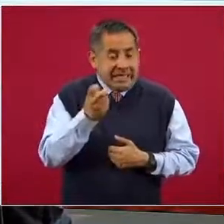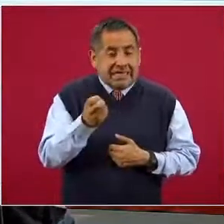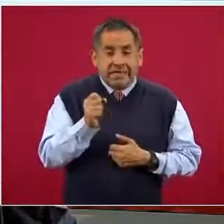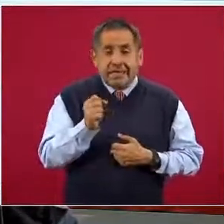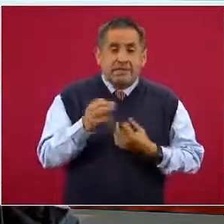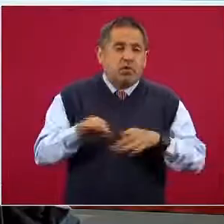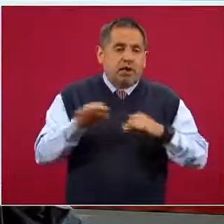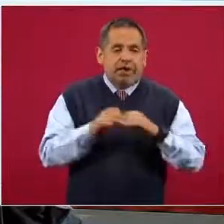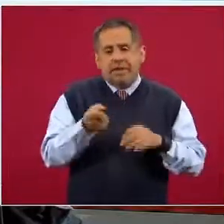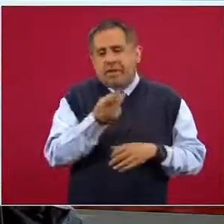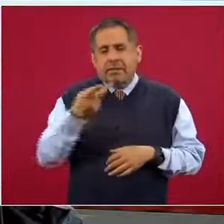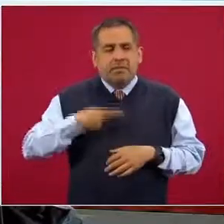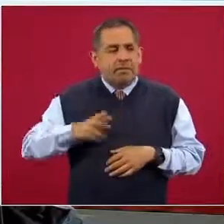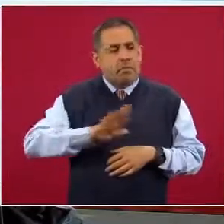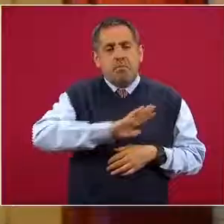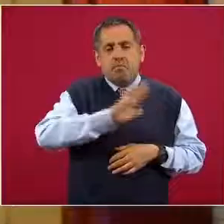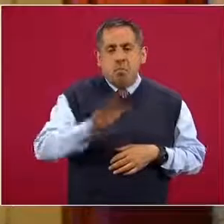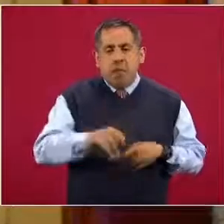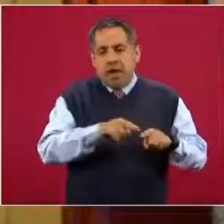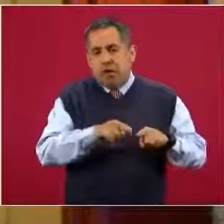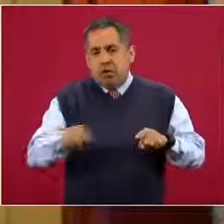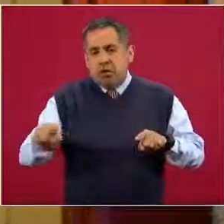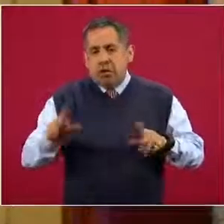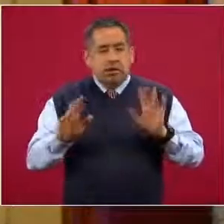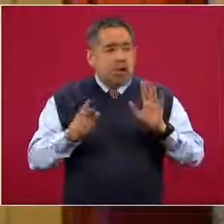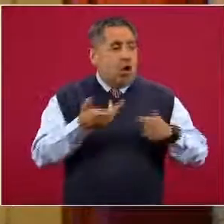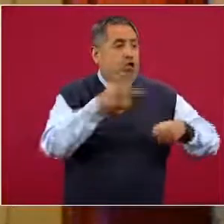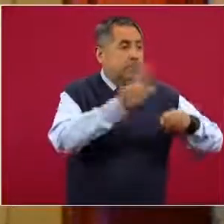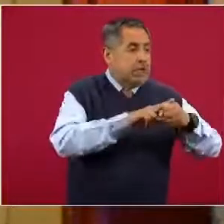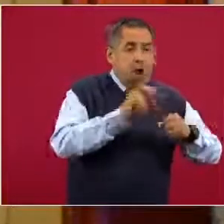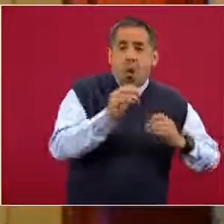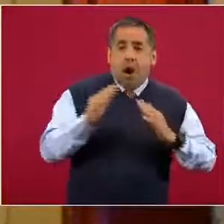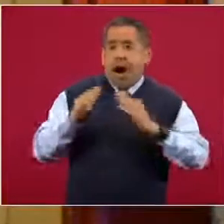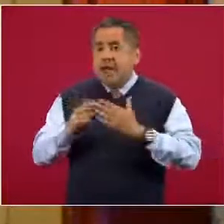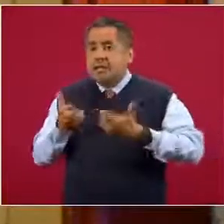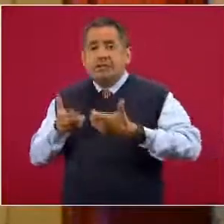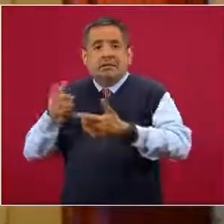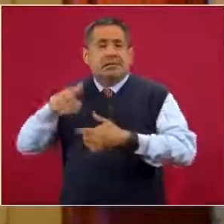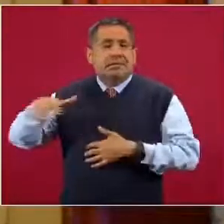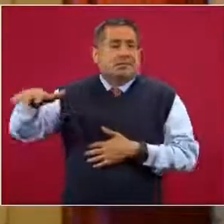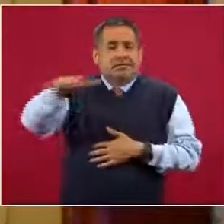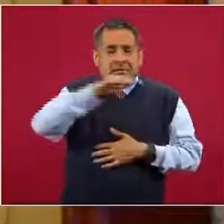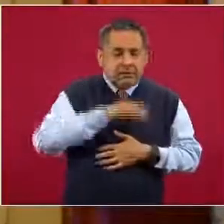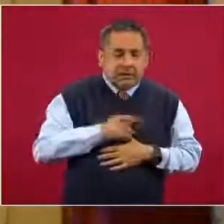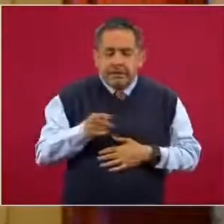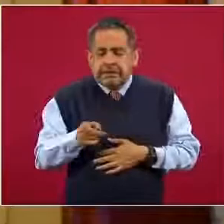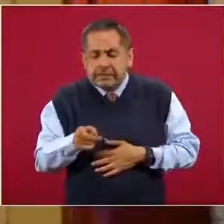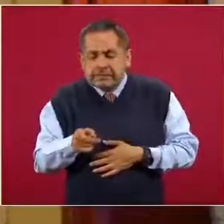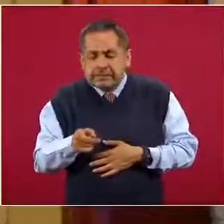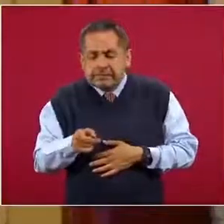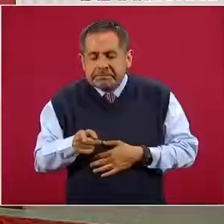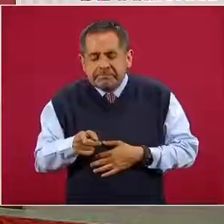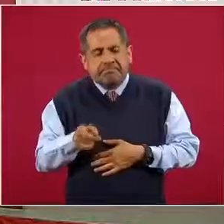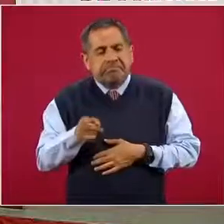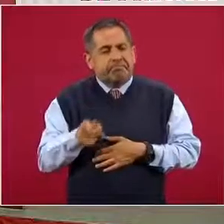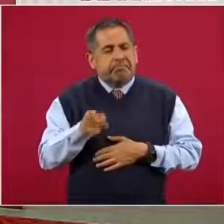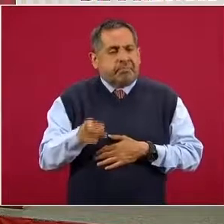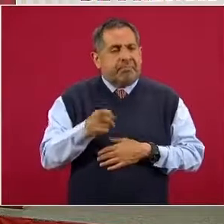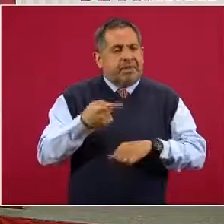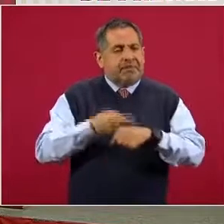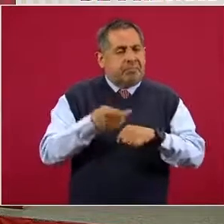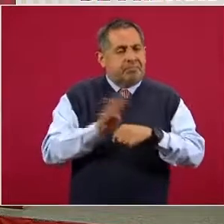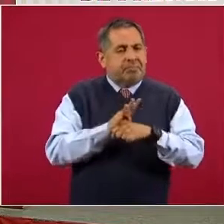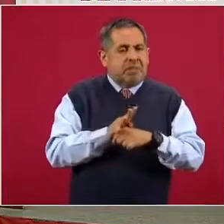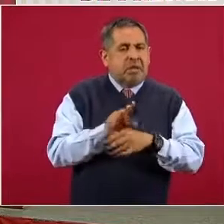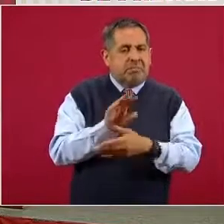aquellas defunciones que ocurrieron fuera de una unidad médica, por lo tanto tienen la posibilidad de ingresar al sistema como